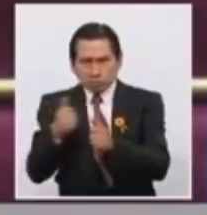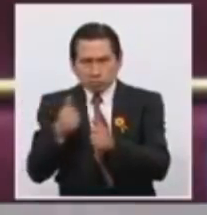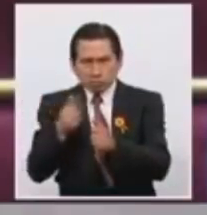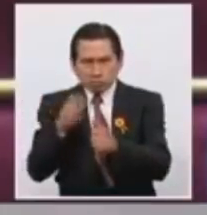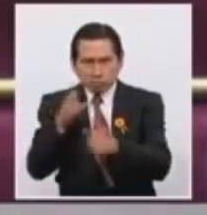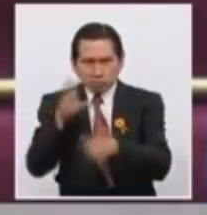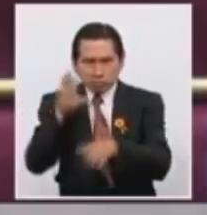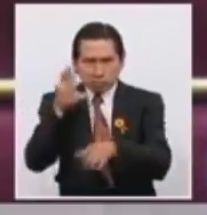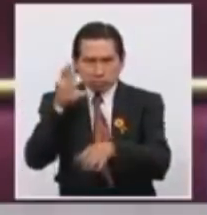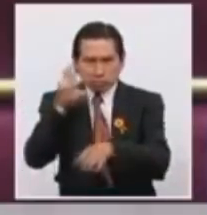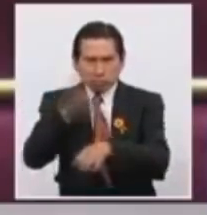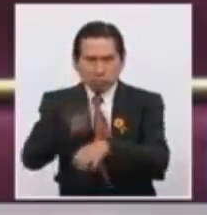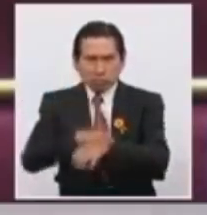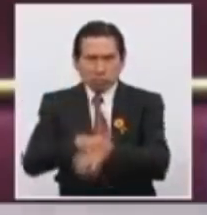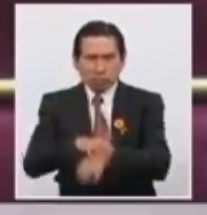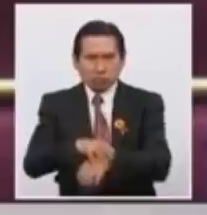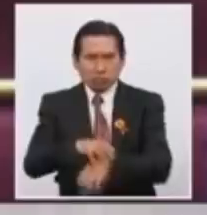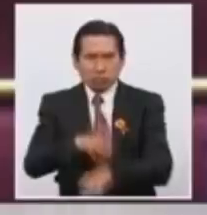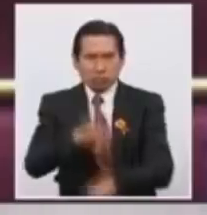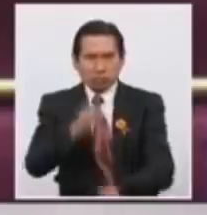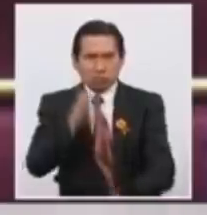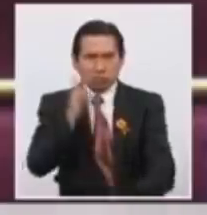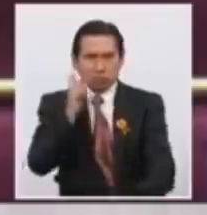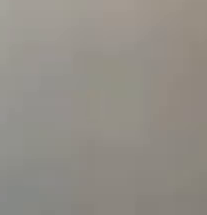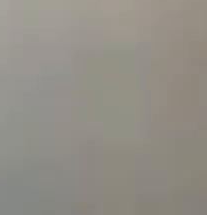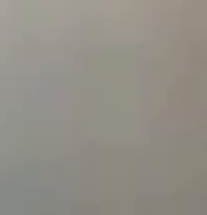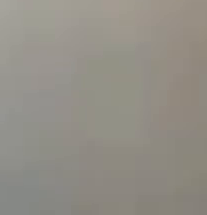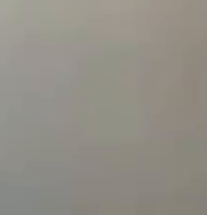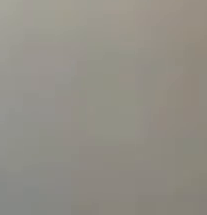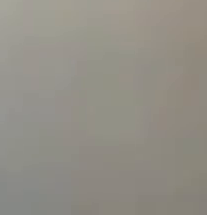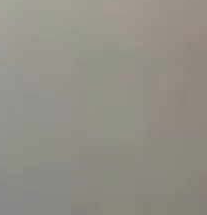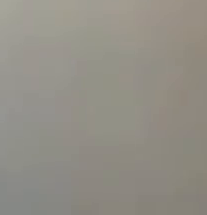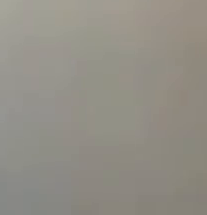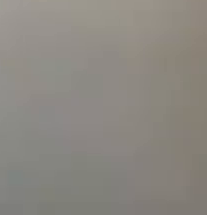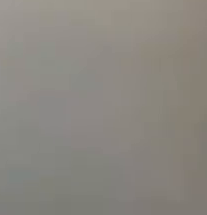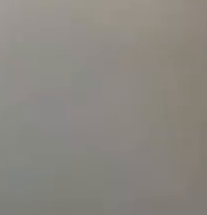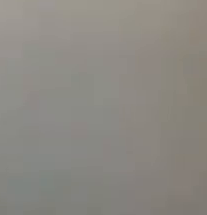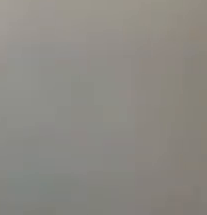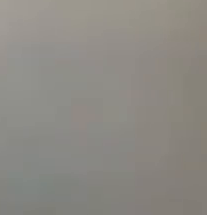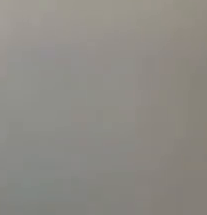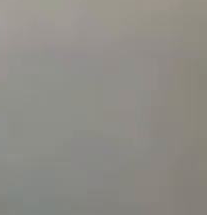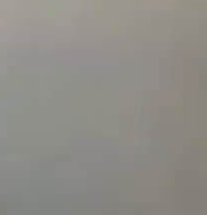los aviones del narcotráfico central de salir del pueblo cargados de cocaína